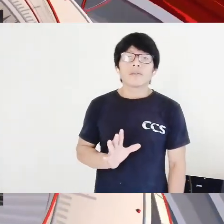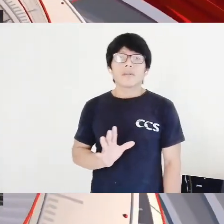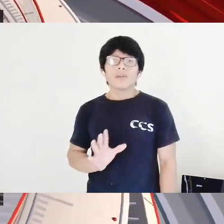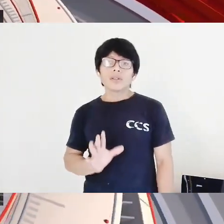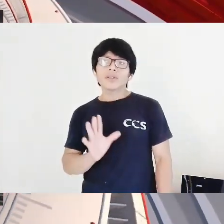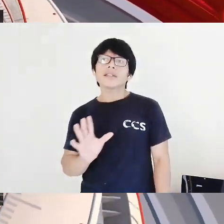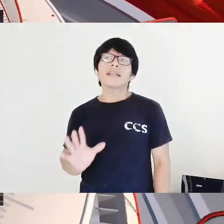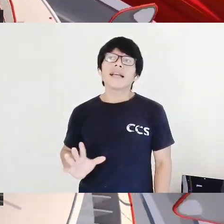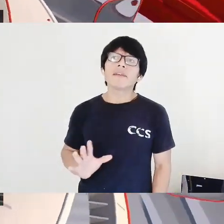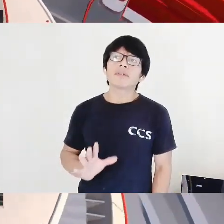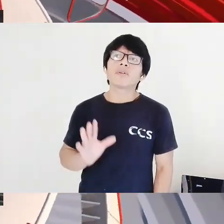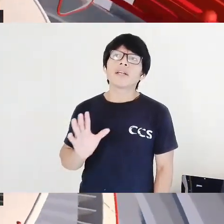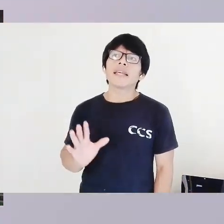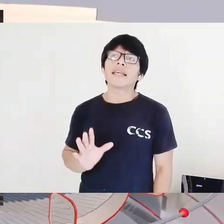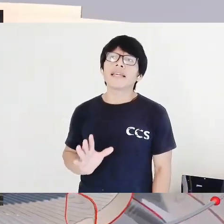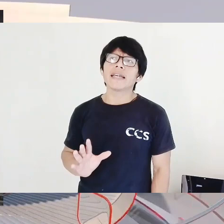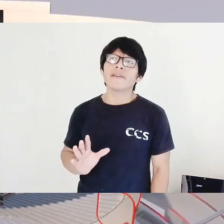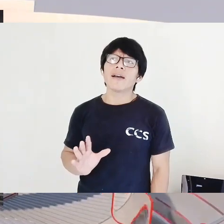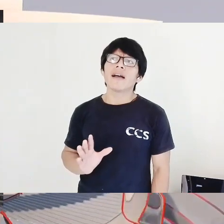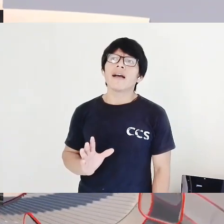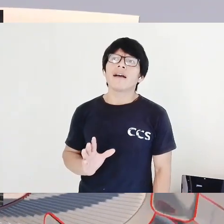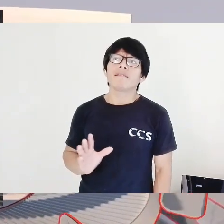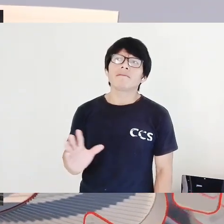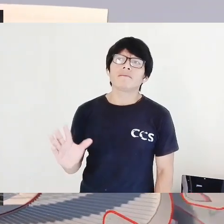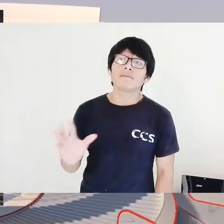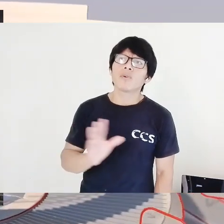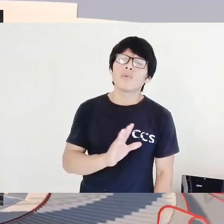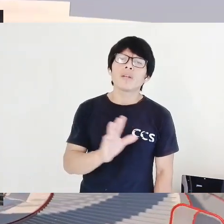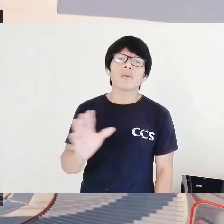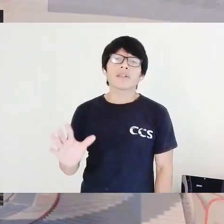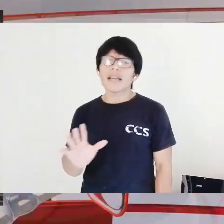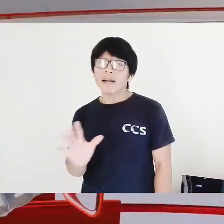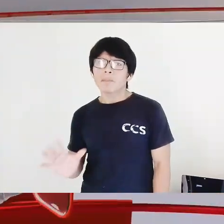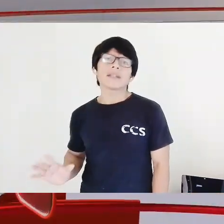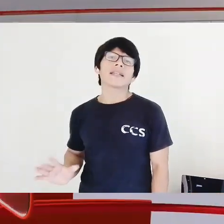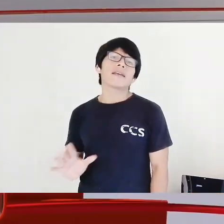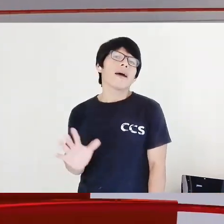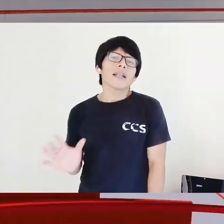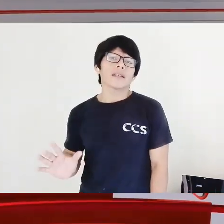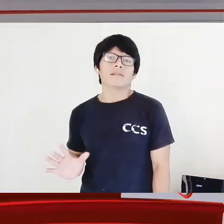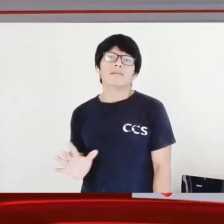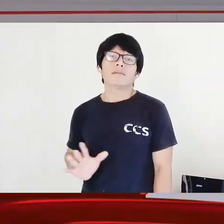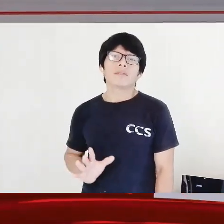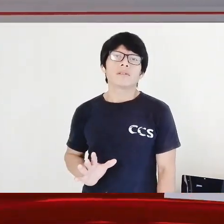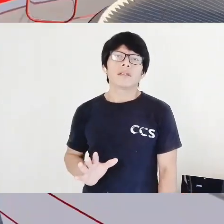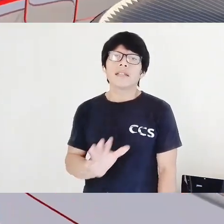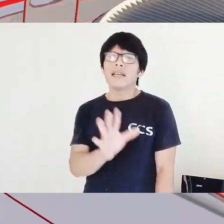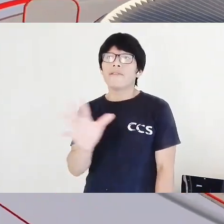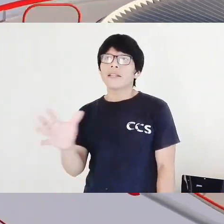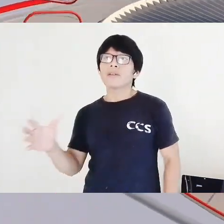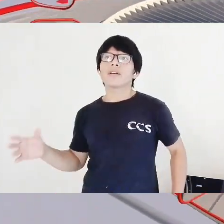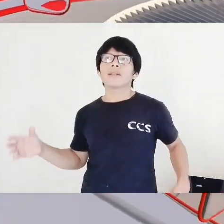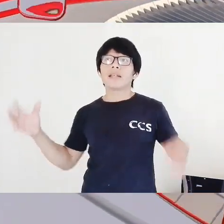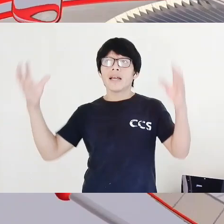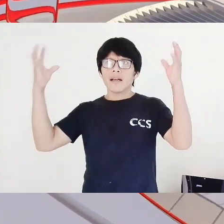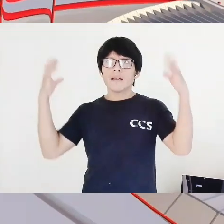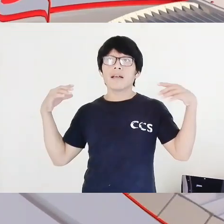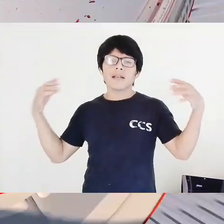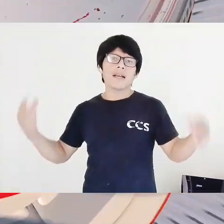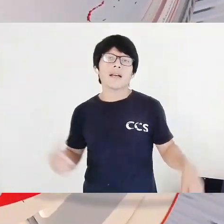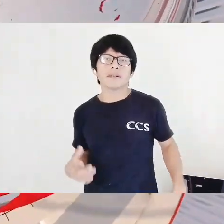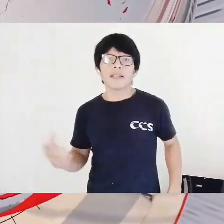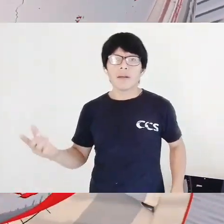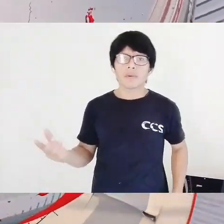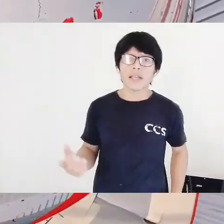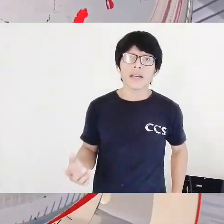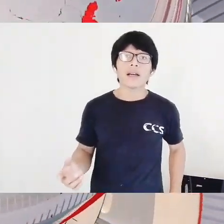Agregar algo. Lo de Xochitl Gálvez, yo creí que ya iba con una botarga puesta de Barney, que le faltaba solamente